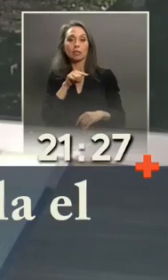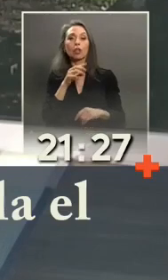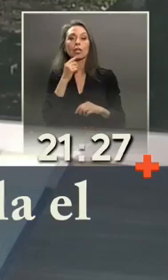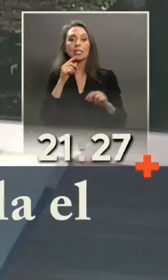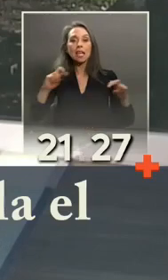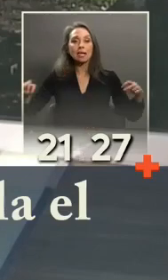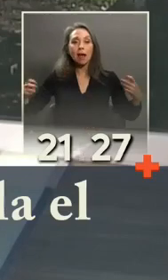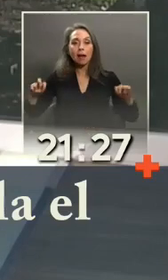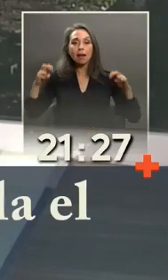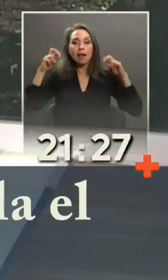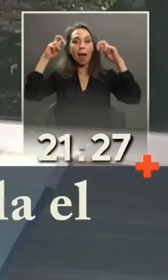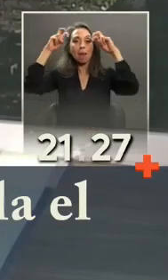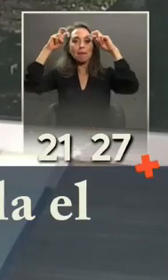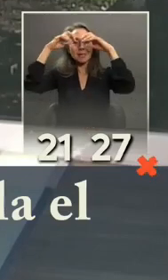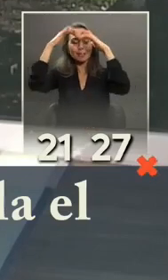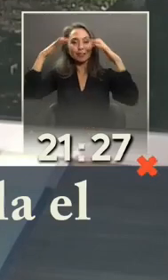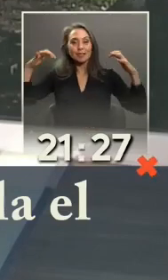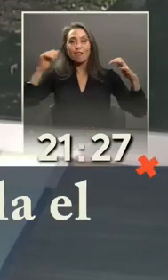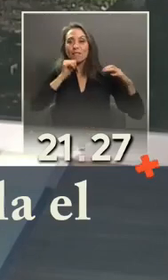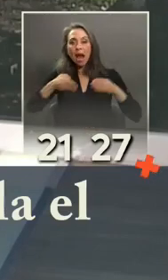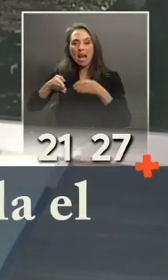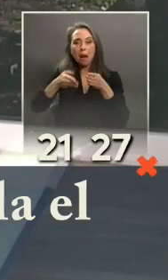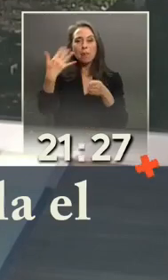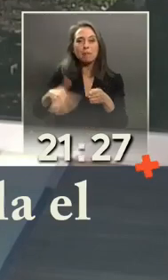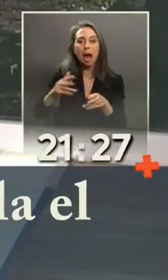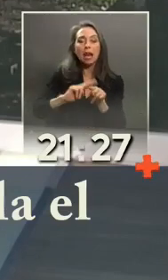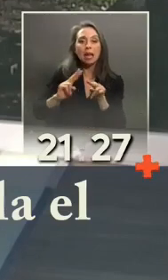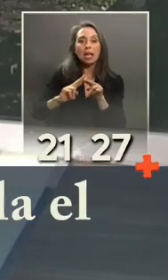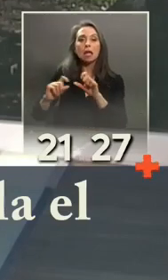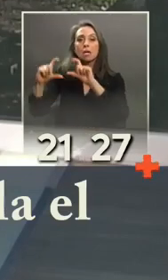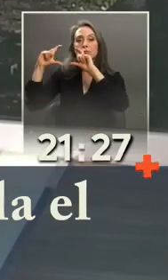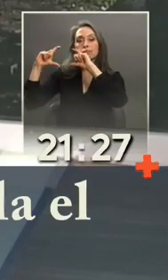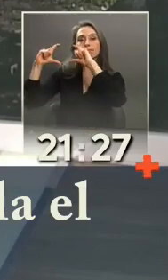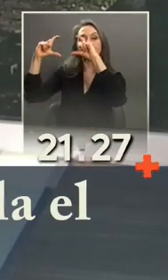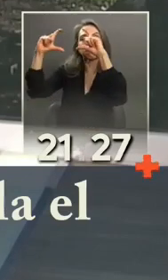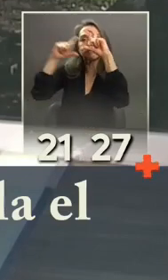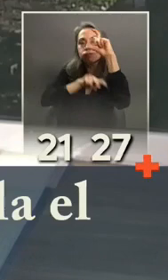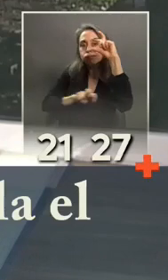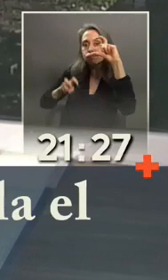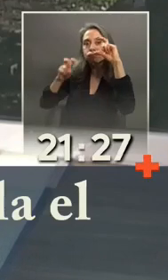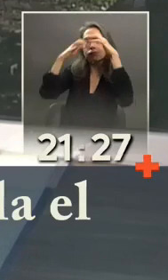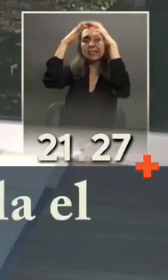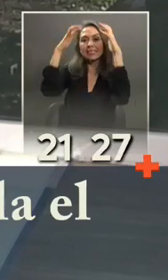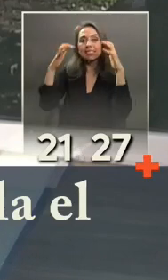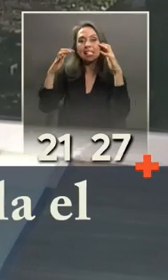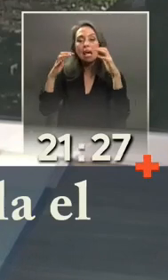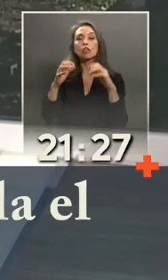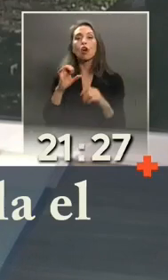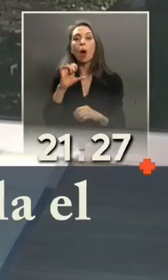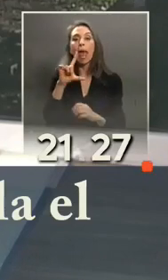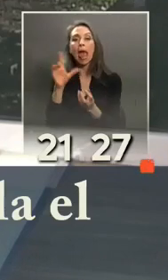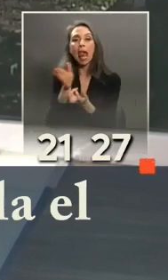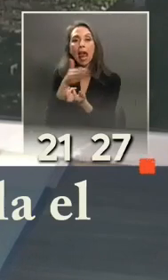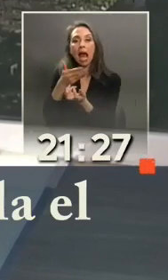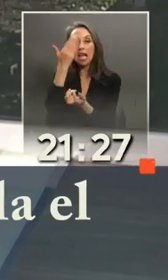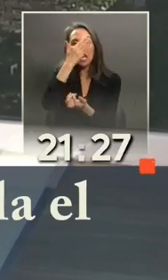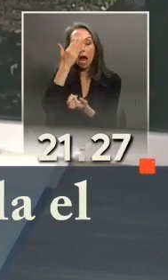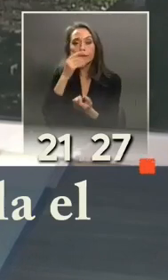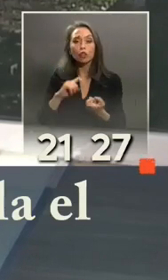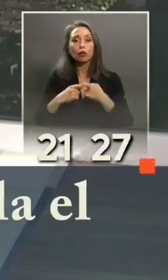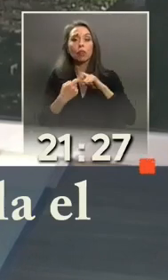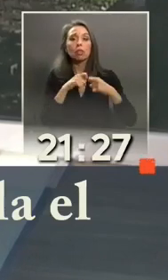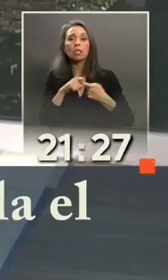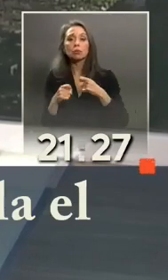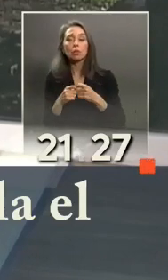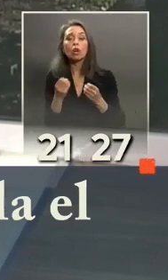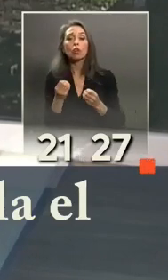el acceso a sus cerros. Hoy presentaron nueva señalética para llegar hasta el Cerro El Carbón. Todo esto en medio de la discusión respecto al